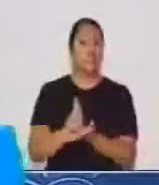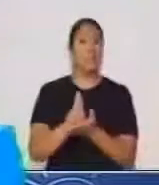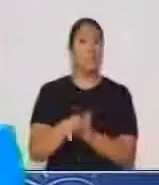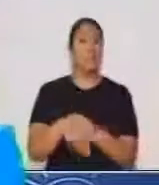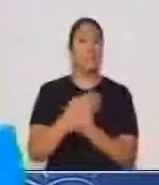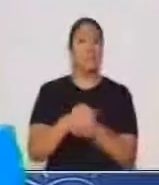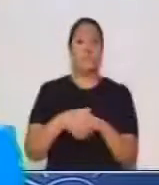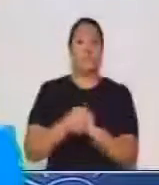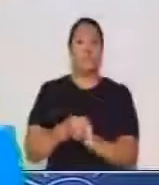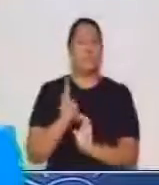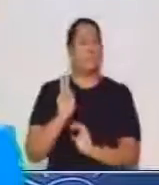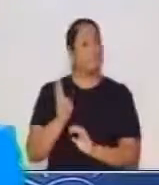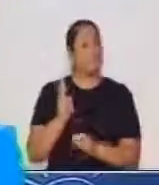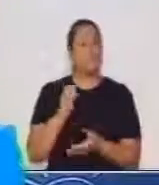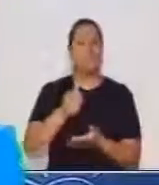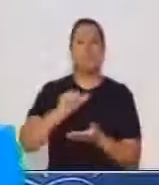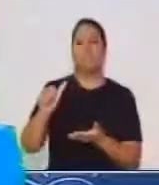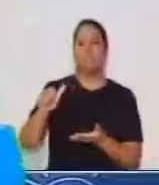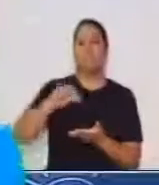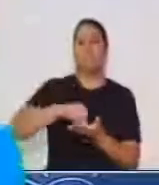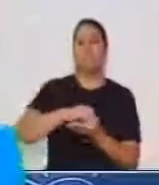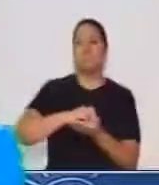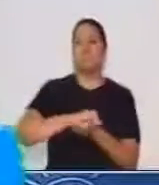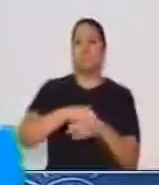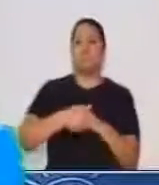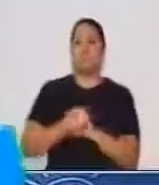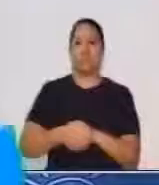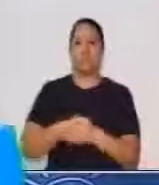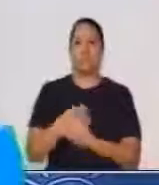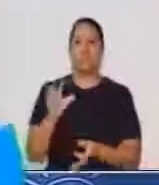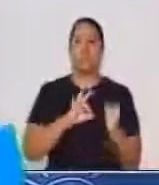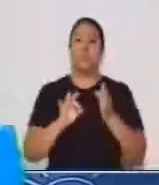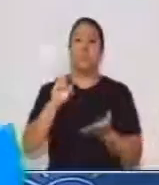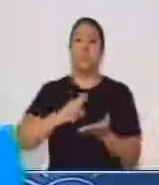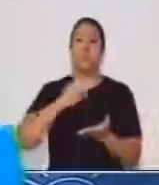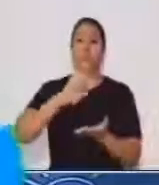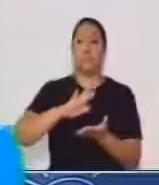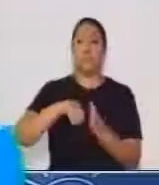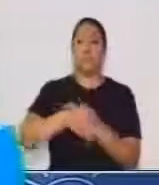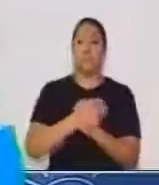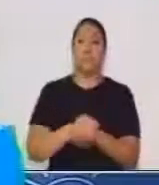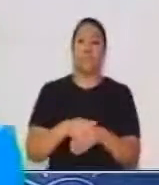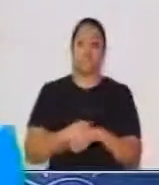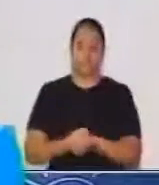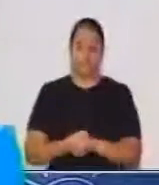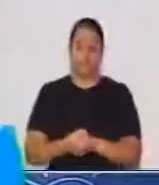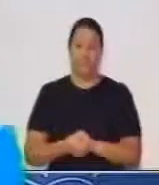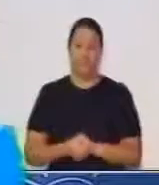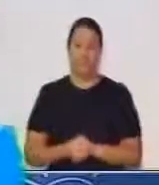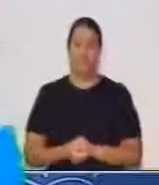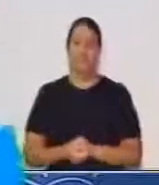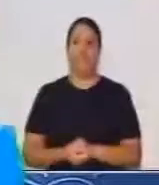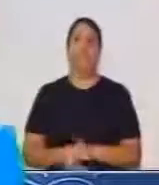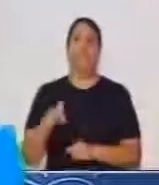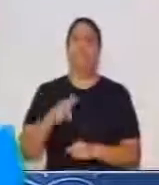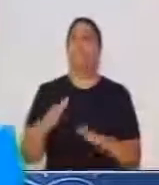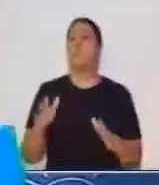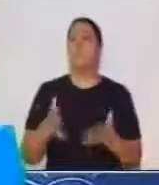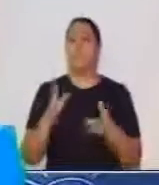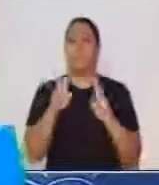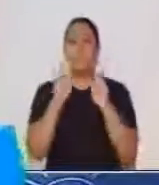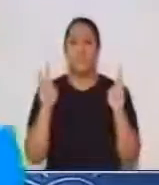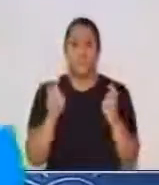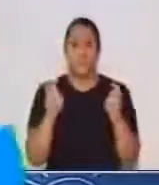manos constantemente con agua y jabón o utilices gel antibacterial. Con este tema de la